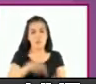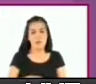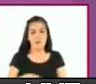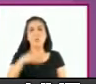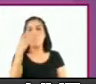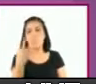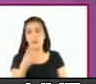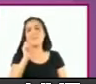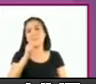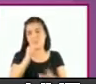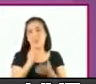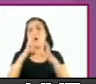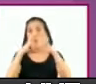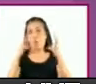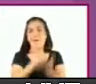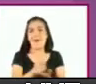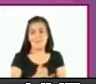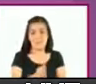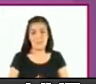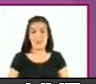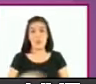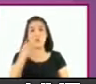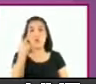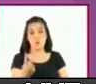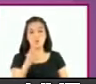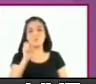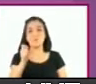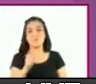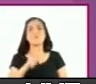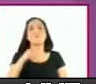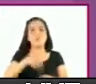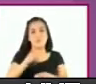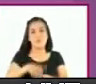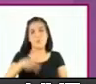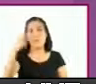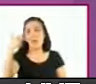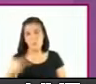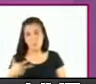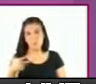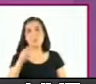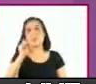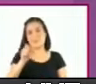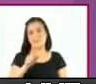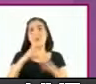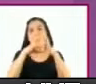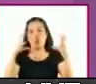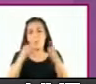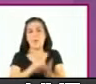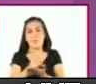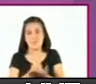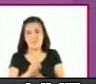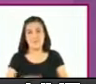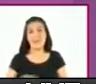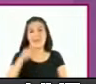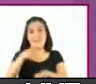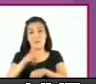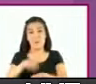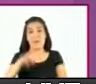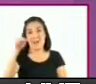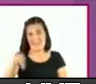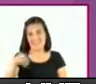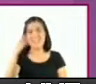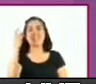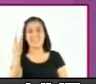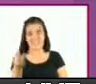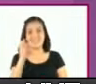es un globo azul. El término 2 ocupa el lugar 8, que es un globo azul. El término 3